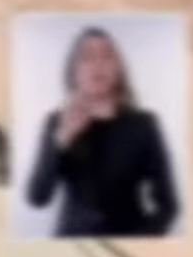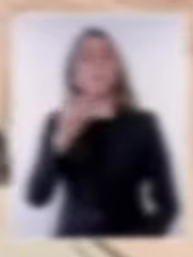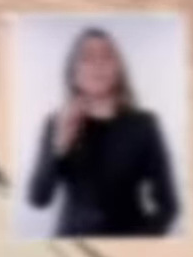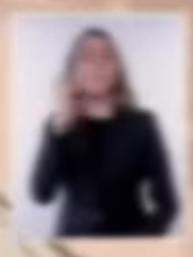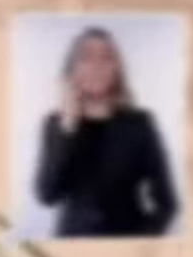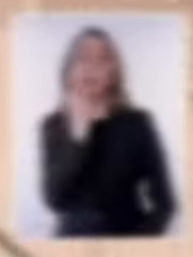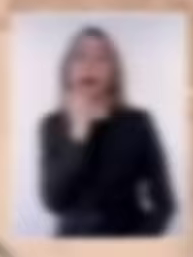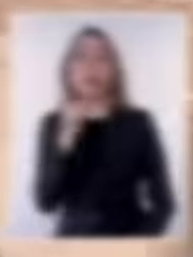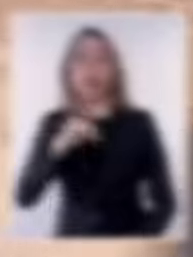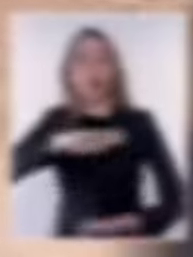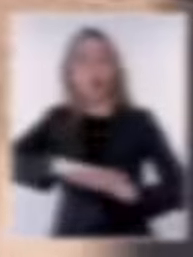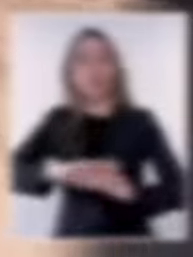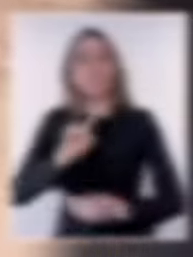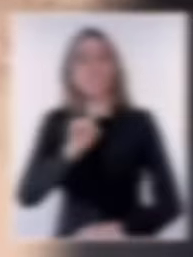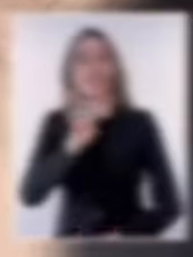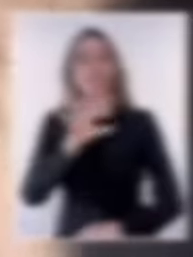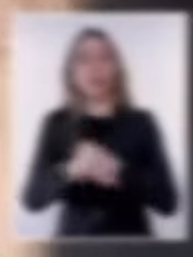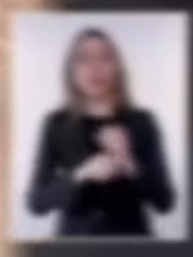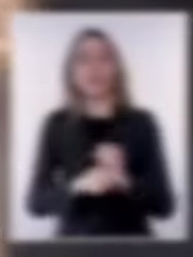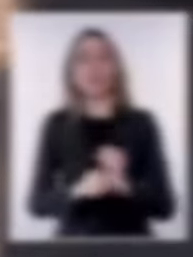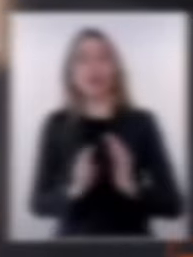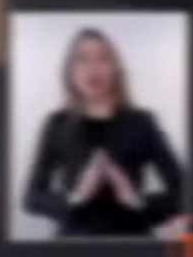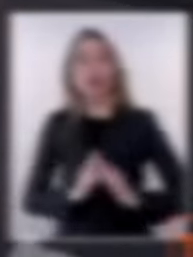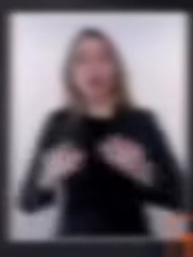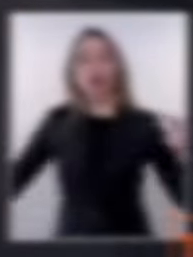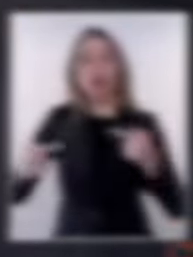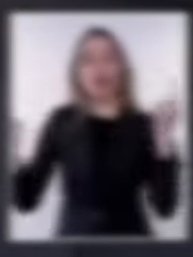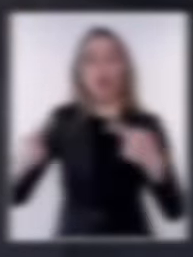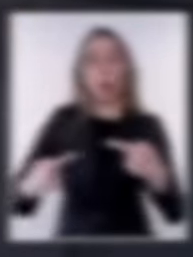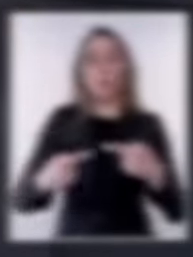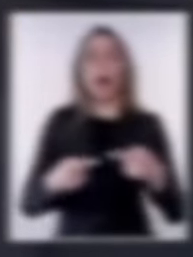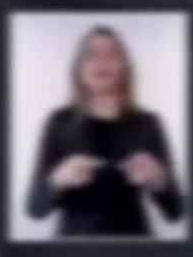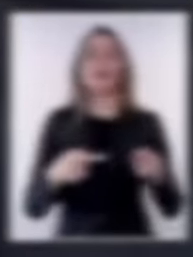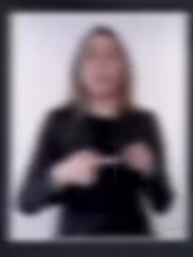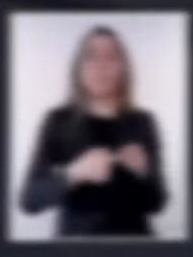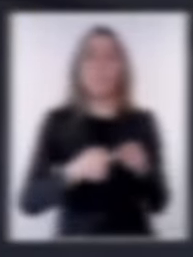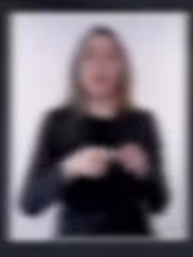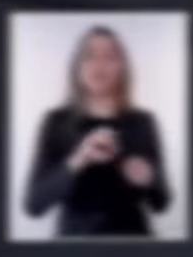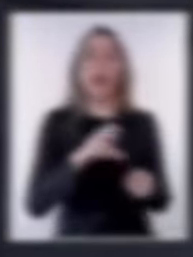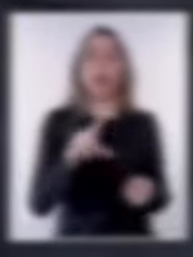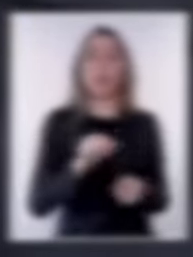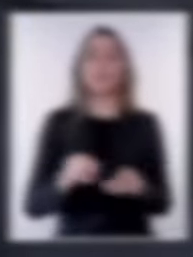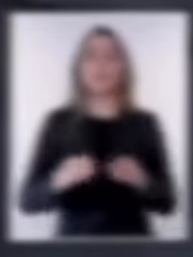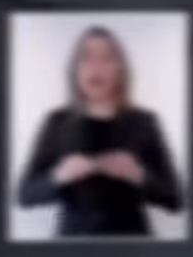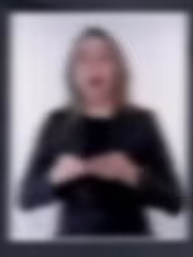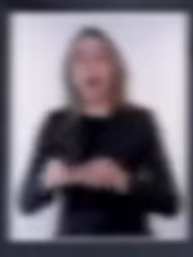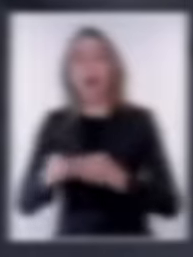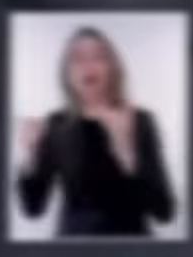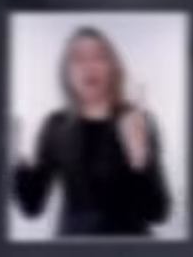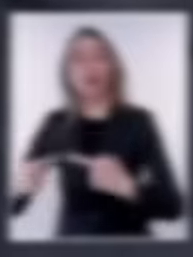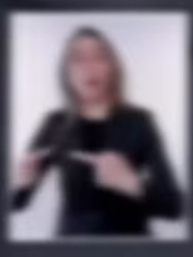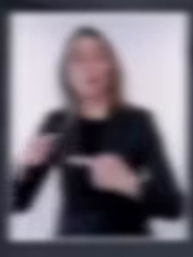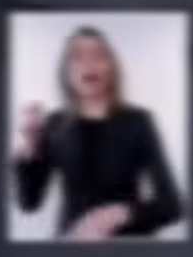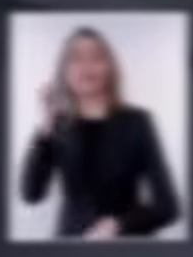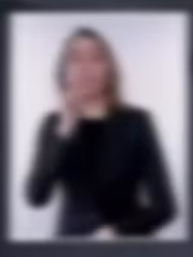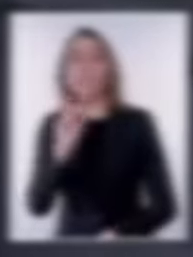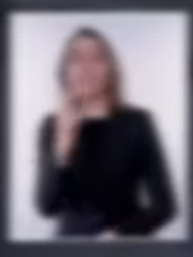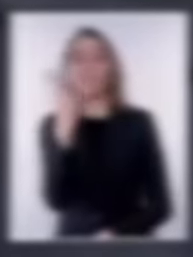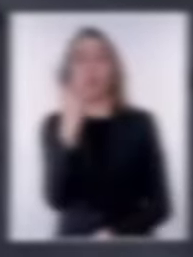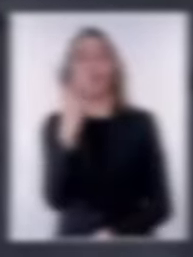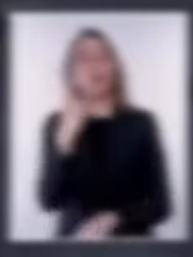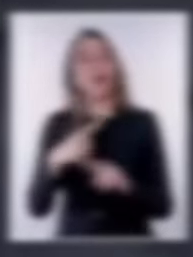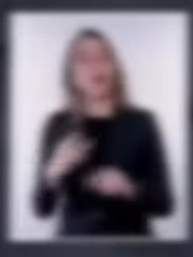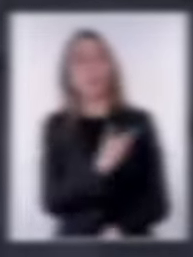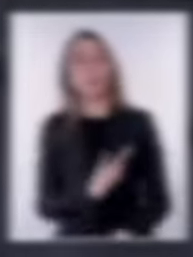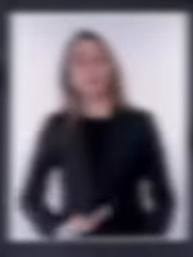los 145 años de los combates navales de Punta Gruesa y también el combate naval de Iquique. Es la segunda vez además que el presidente